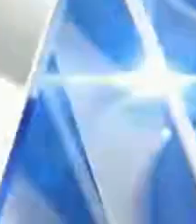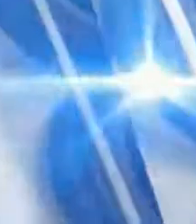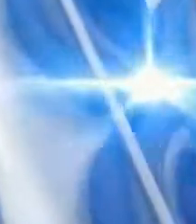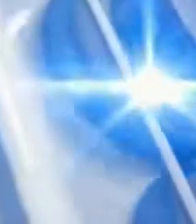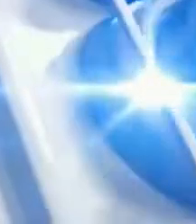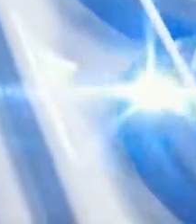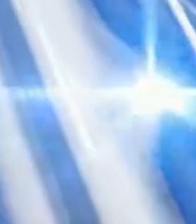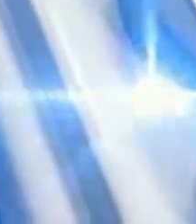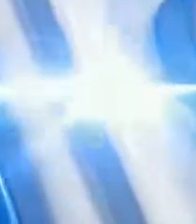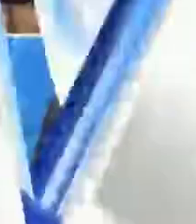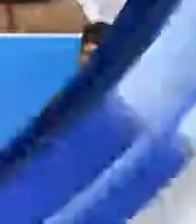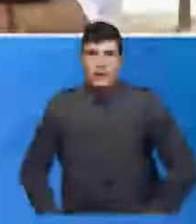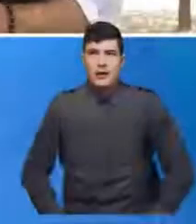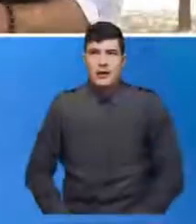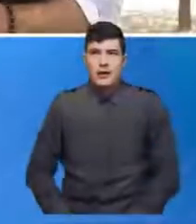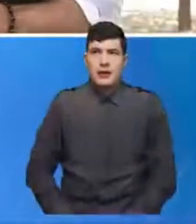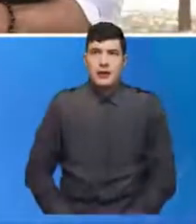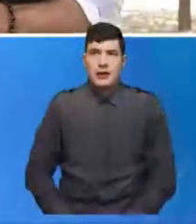tardes